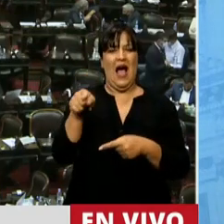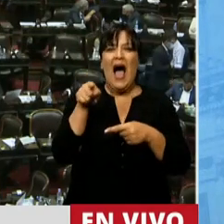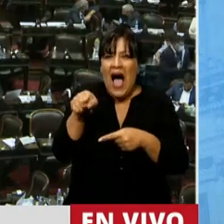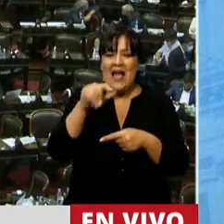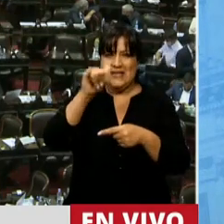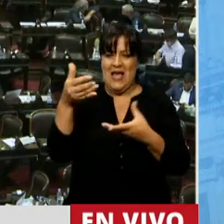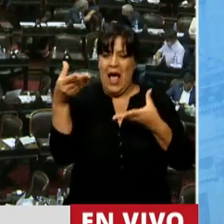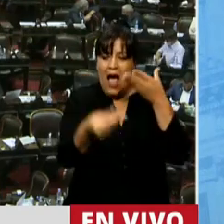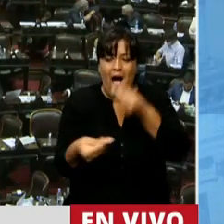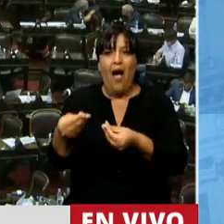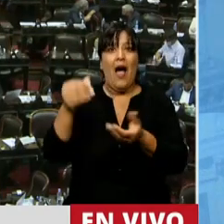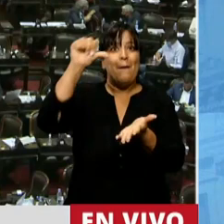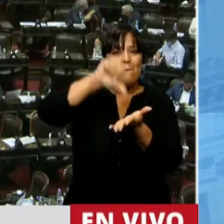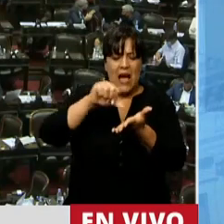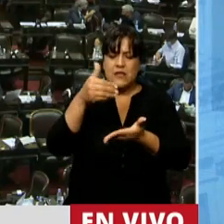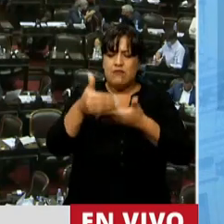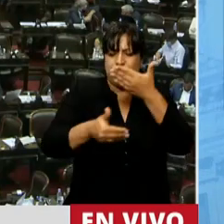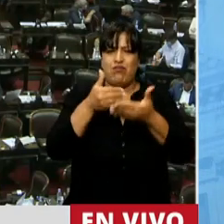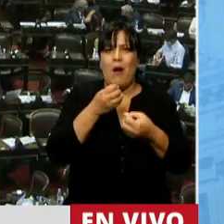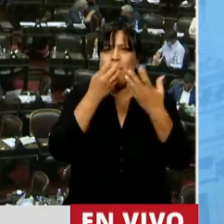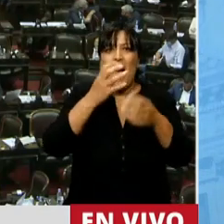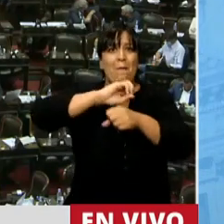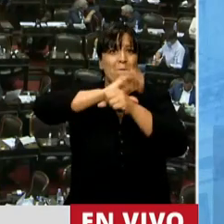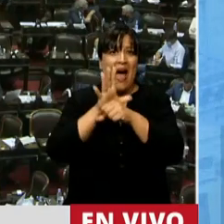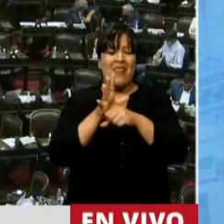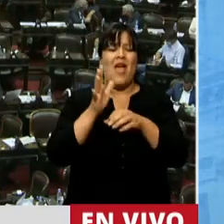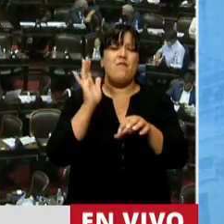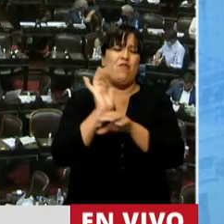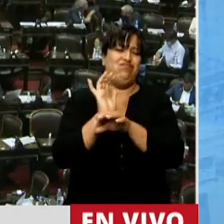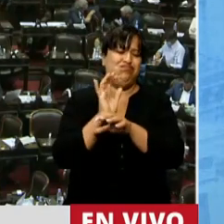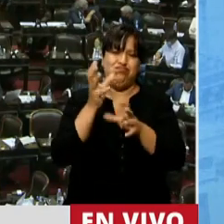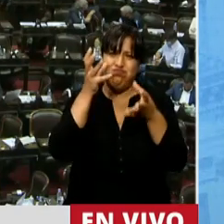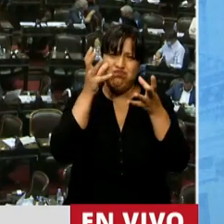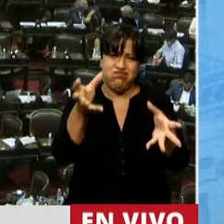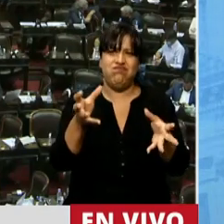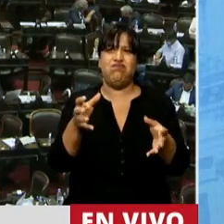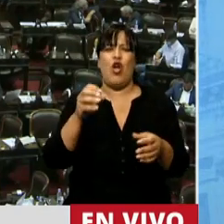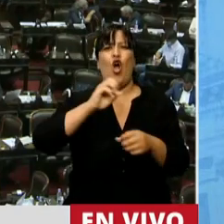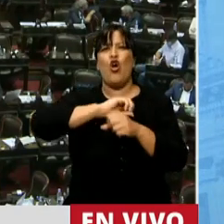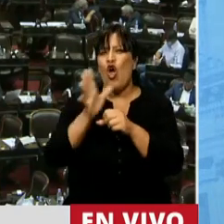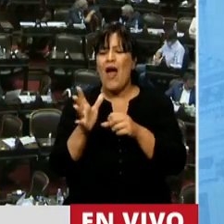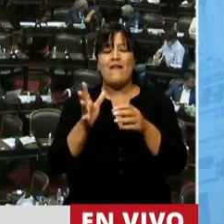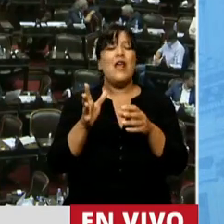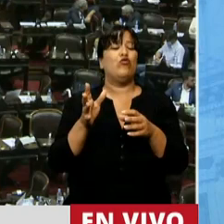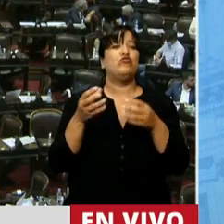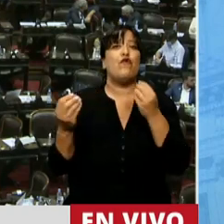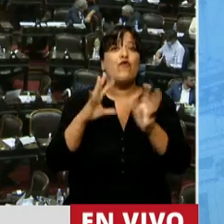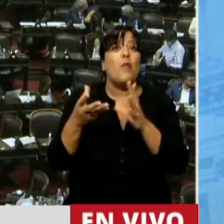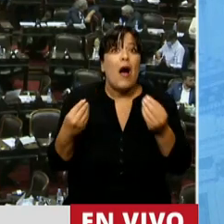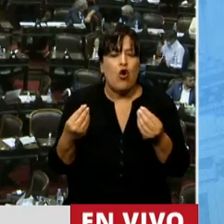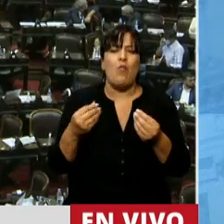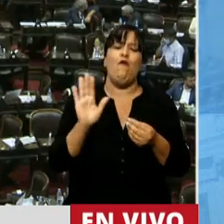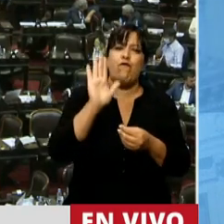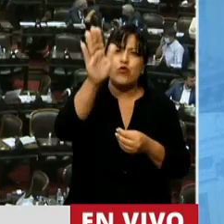hacia ahí donde un país que sale de la pandemia amarilla, de la pandemia del coronavirus, va a generar puestos de